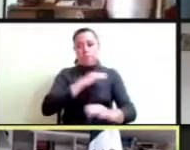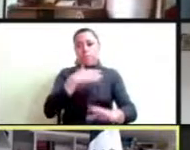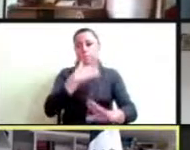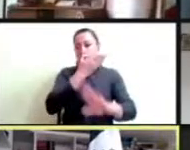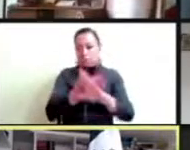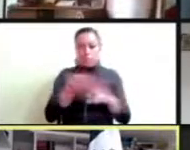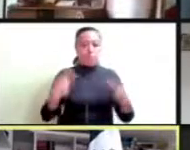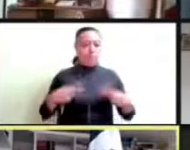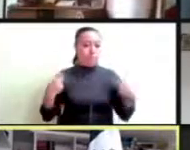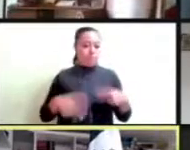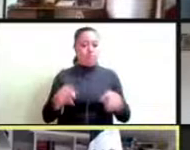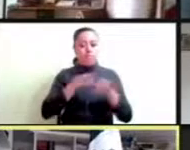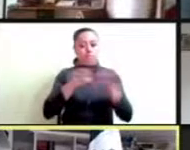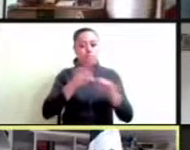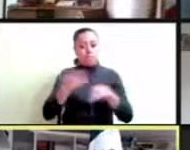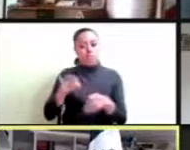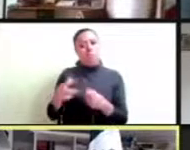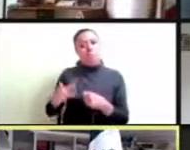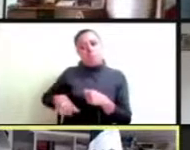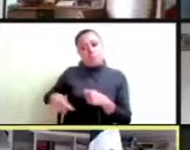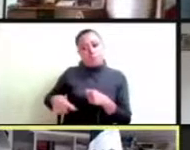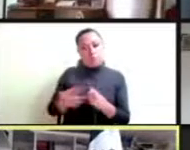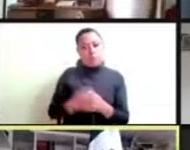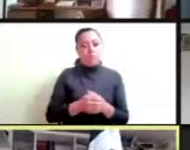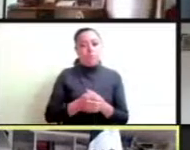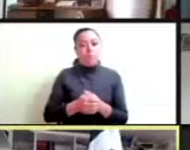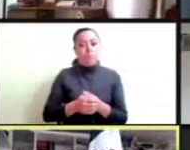en la celebración del contrato